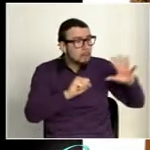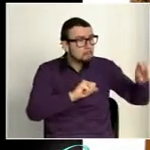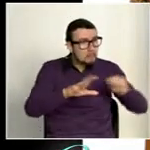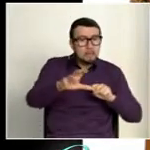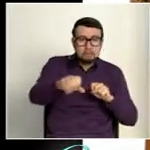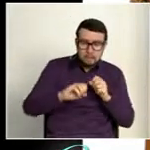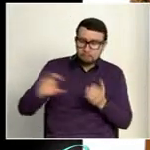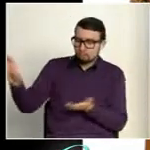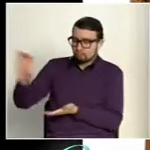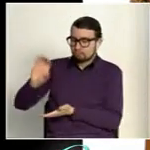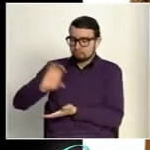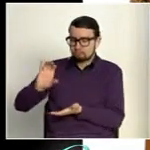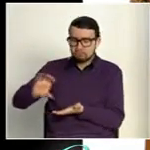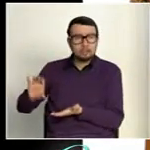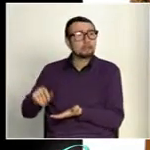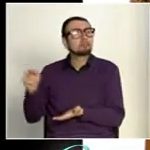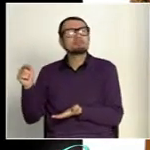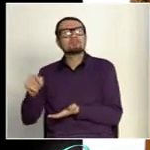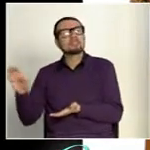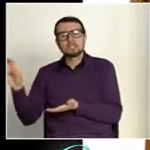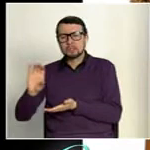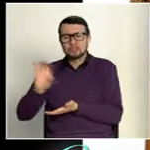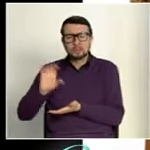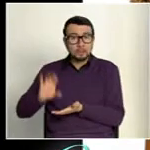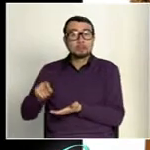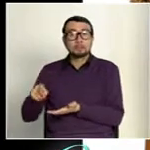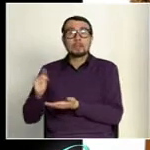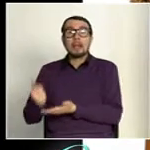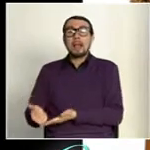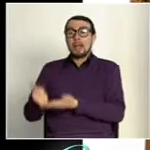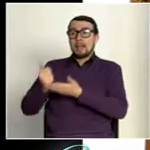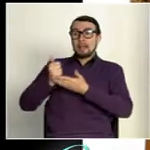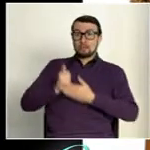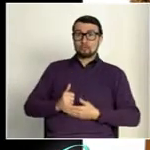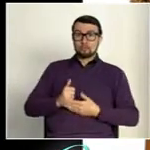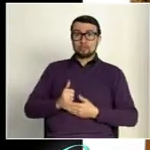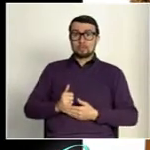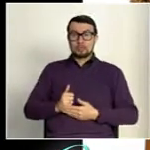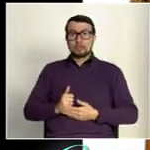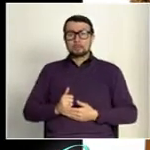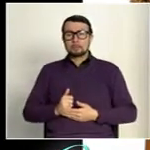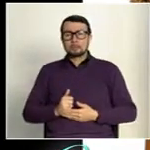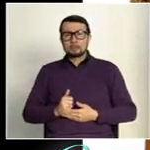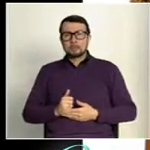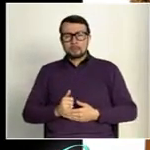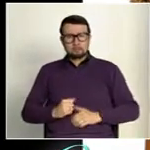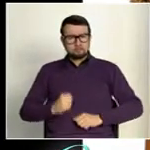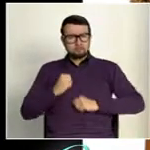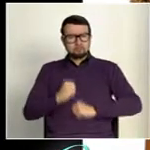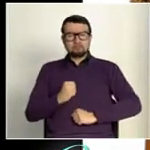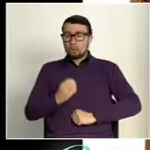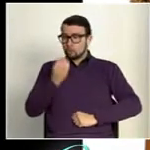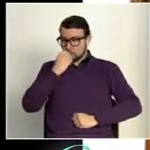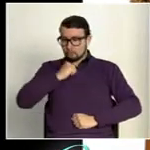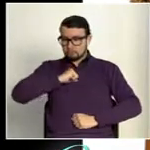que las especies son prácticamente un potente remineralizante y potente nutriente lo que tenemos.